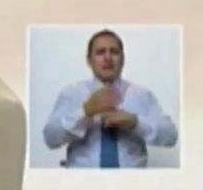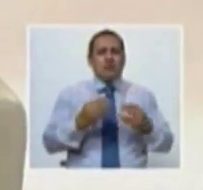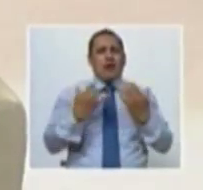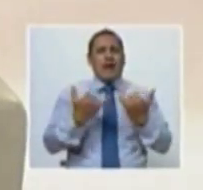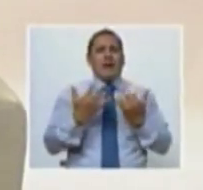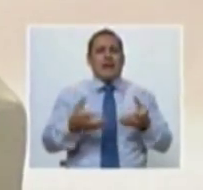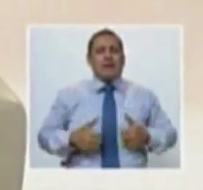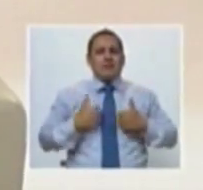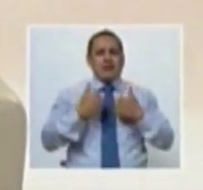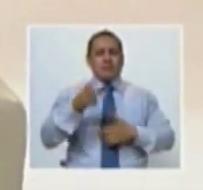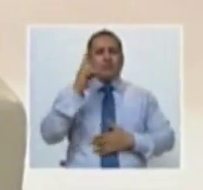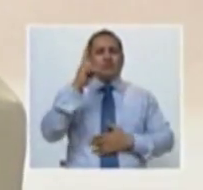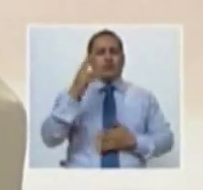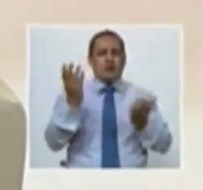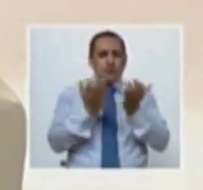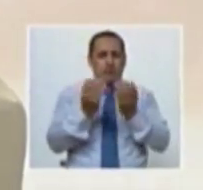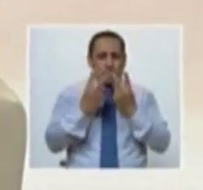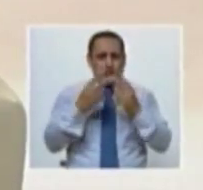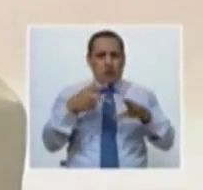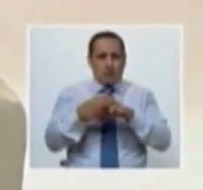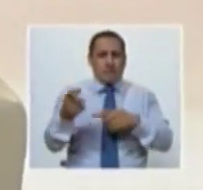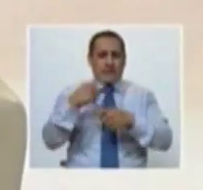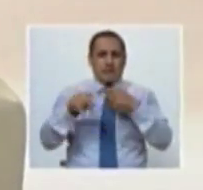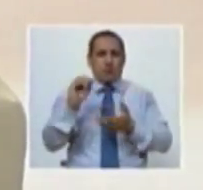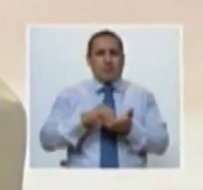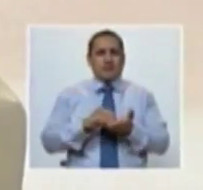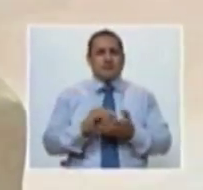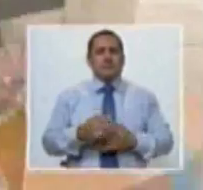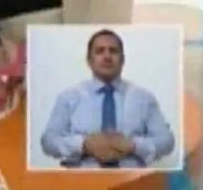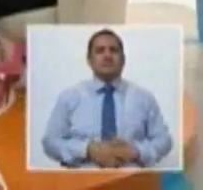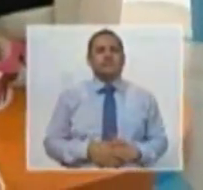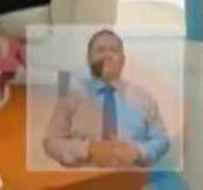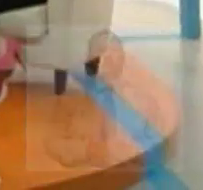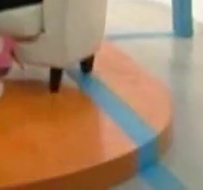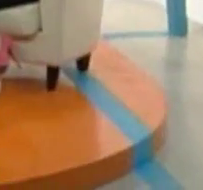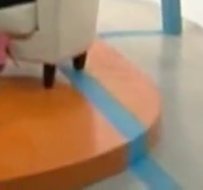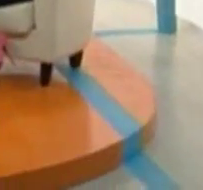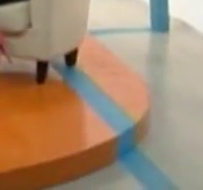a la carrera pública magisterial. Pausa y regresamos rápido.